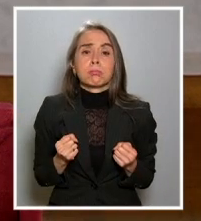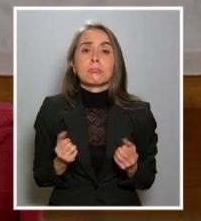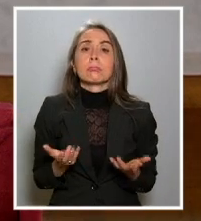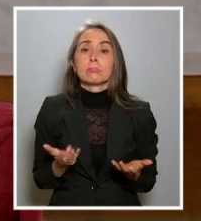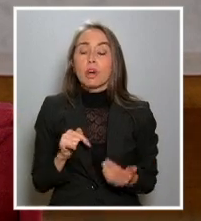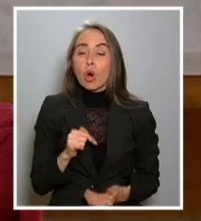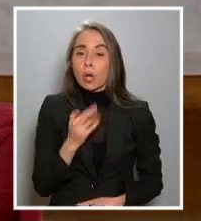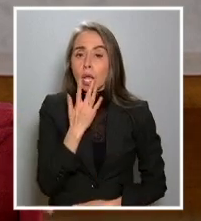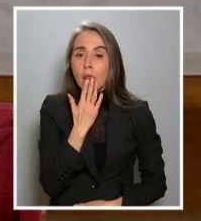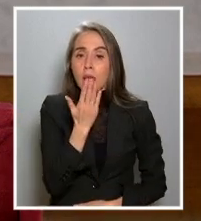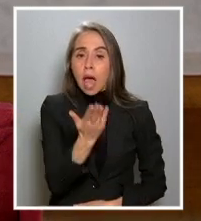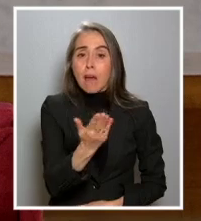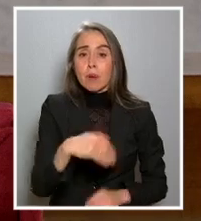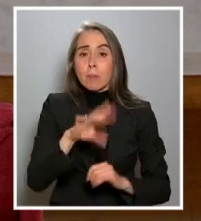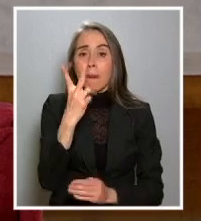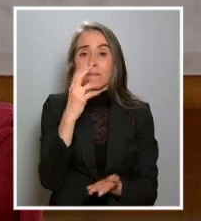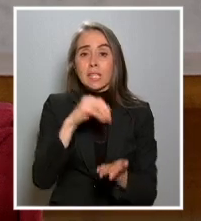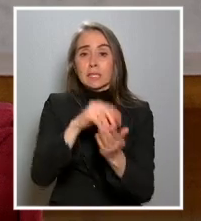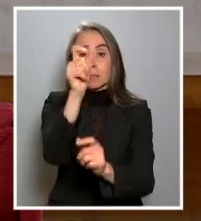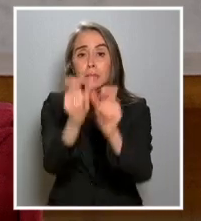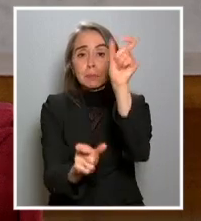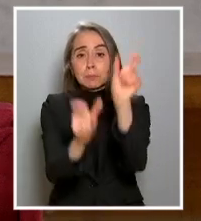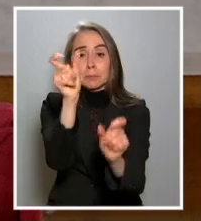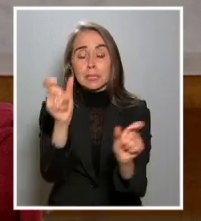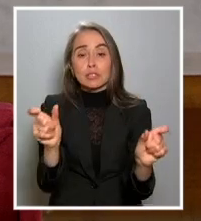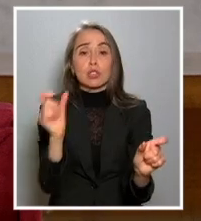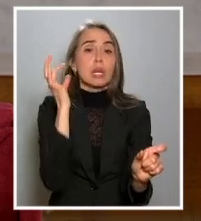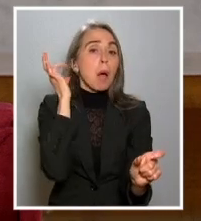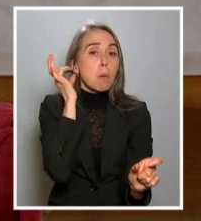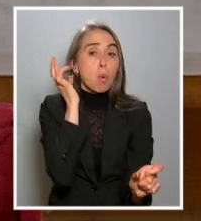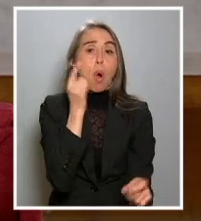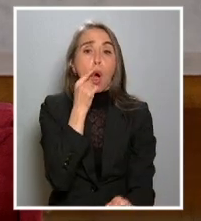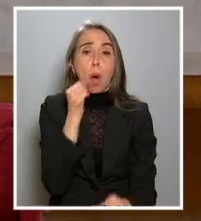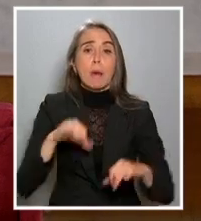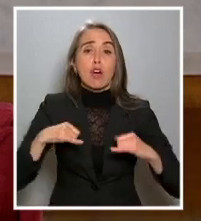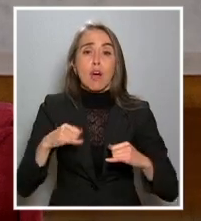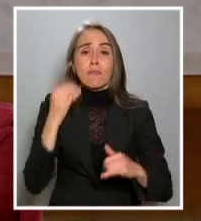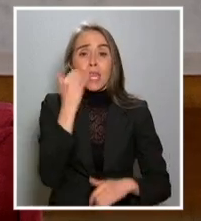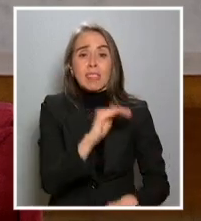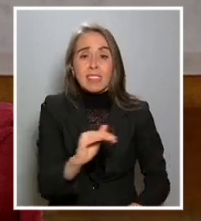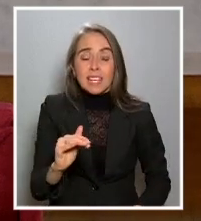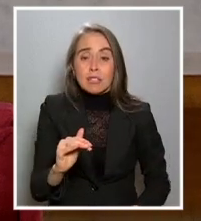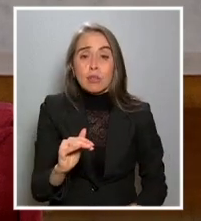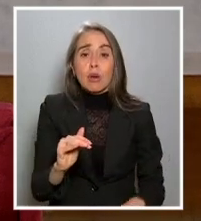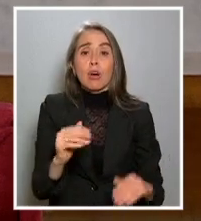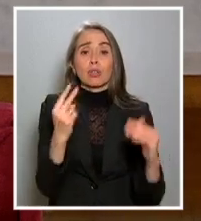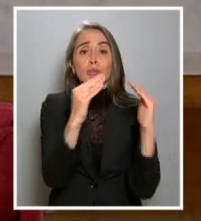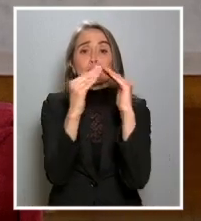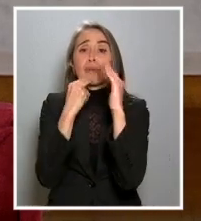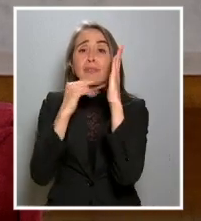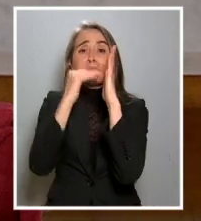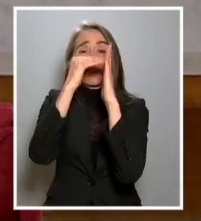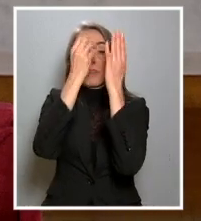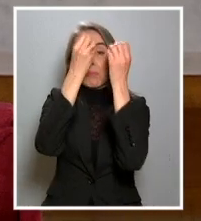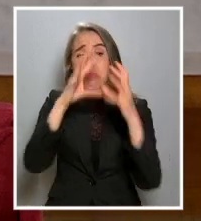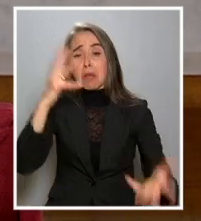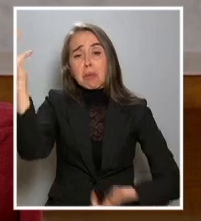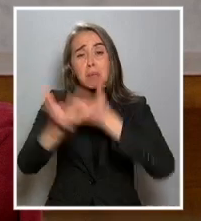Pero hoy quiero hablarle a las más de 20.000 personas, mujeres, hombres, jóvenes y niños que perdieron sus hogares en esta